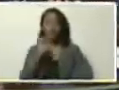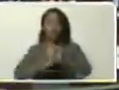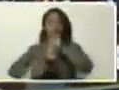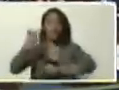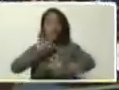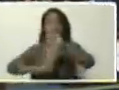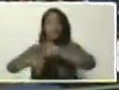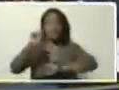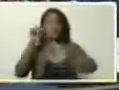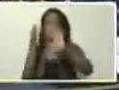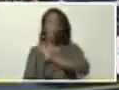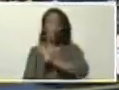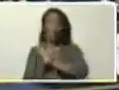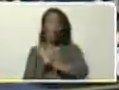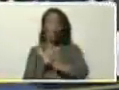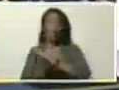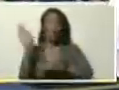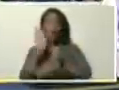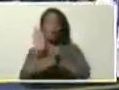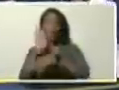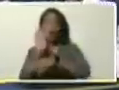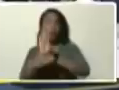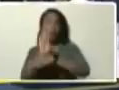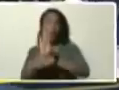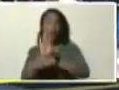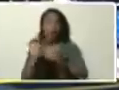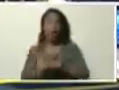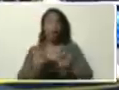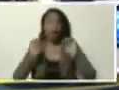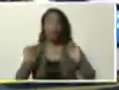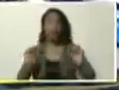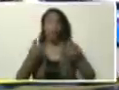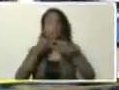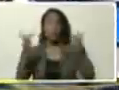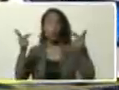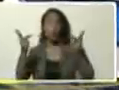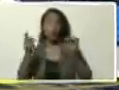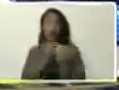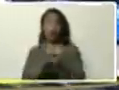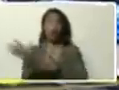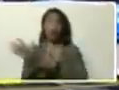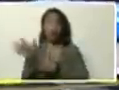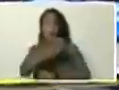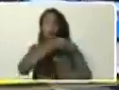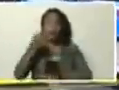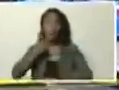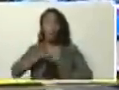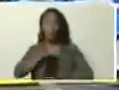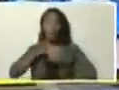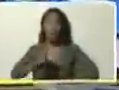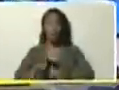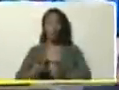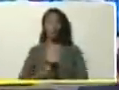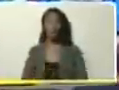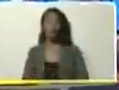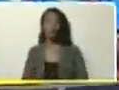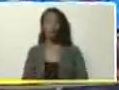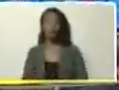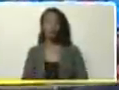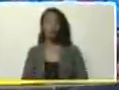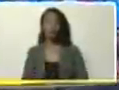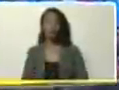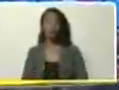Defendimos y preservamos la educación pública gratuita y de calidad para nuestros hijos.